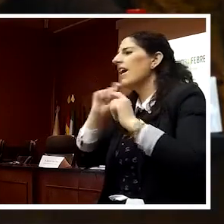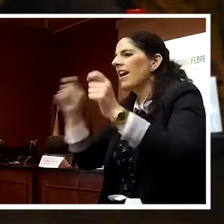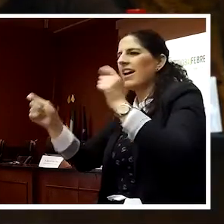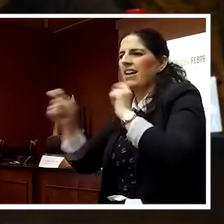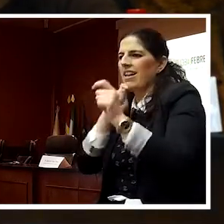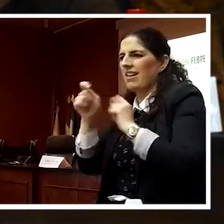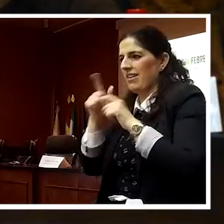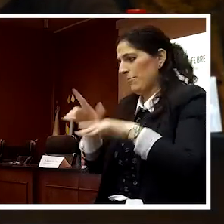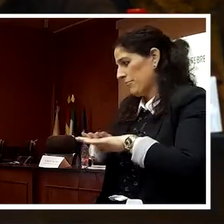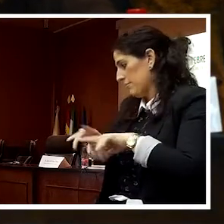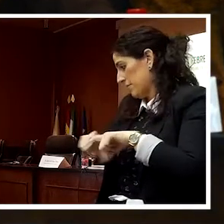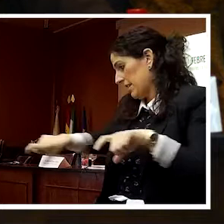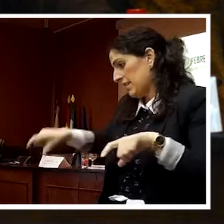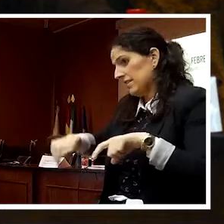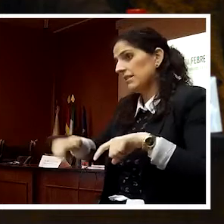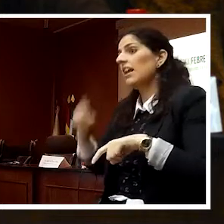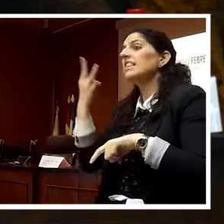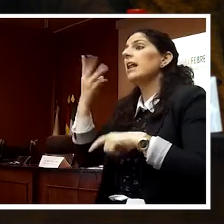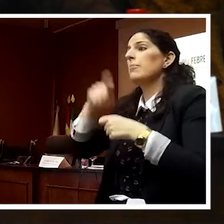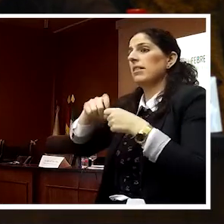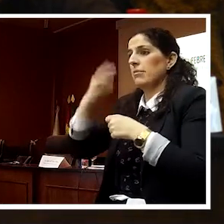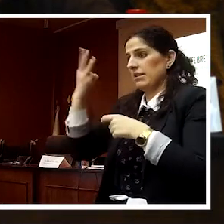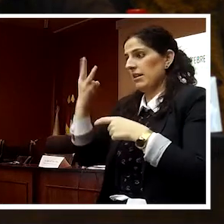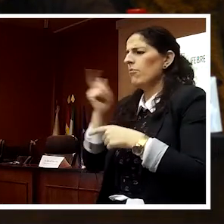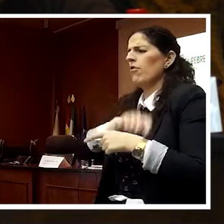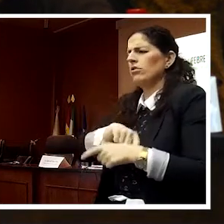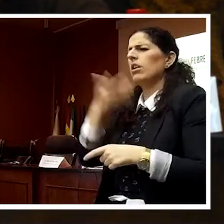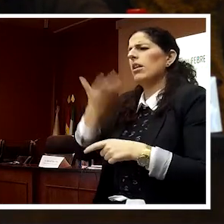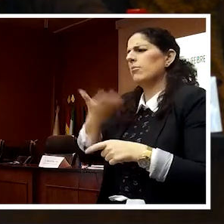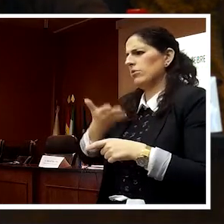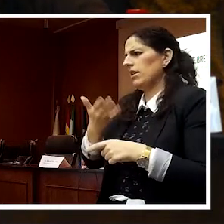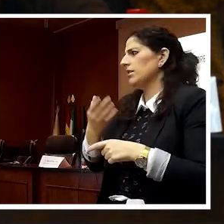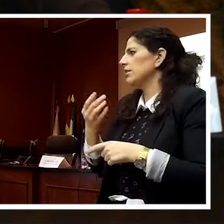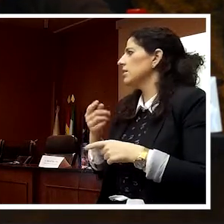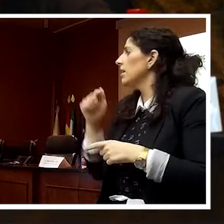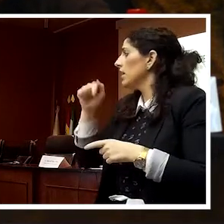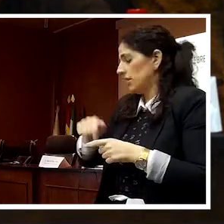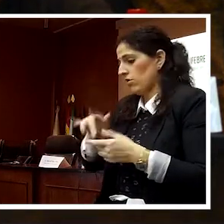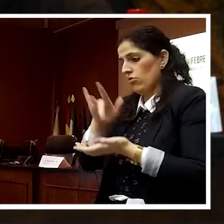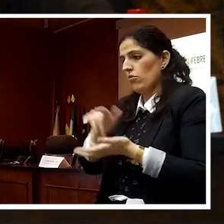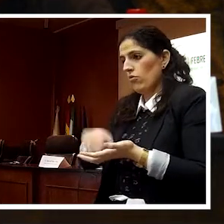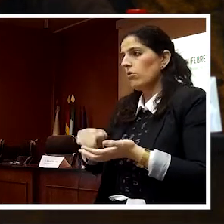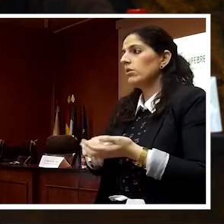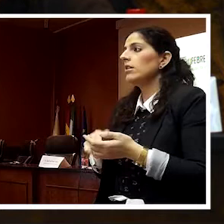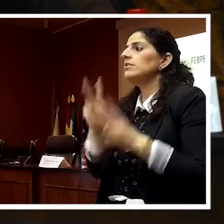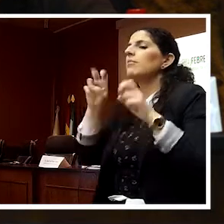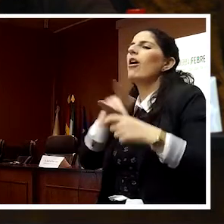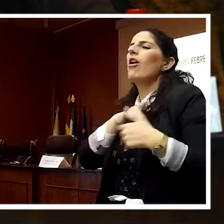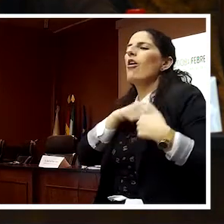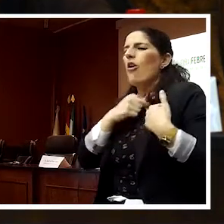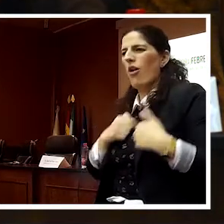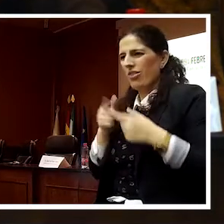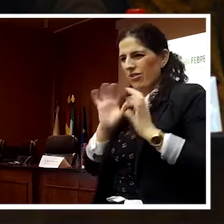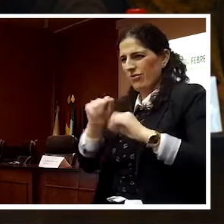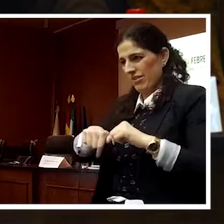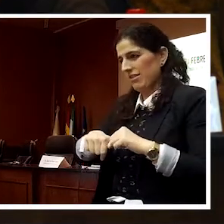tres componentes, que son tres grandes profesionales en el campo que nos lleva ahora. Y